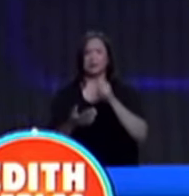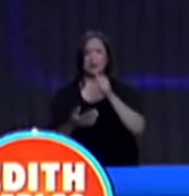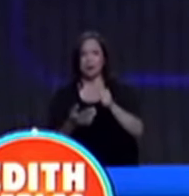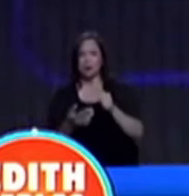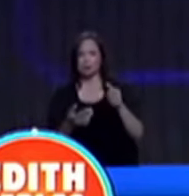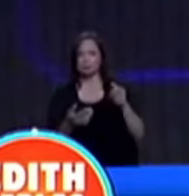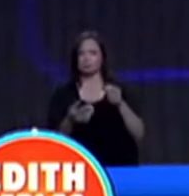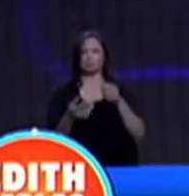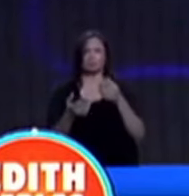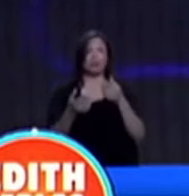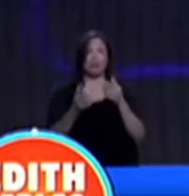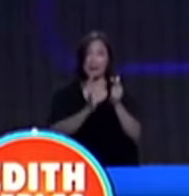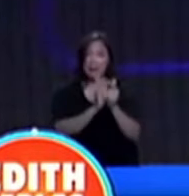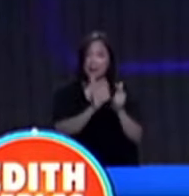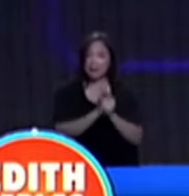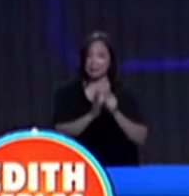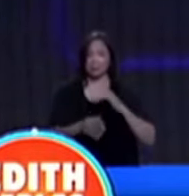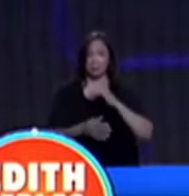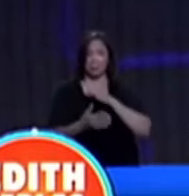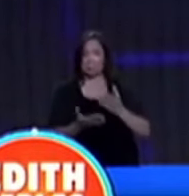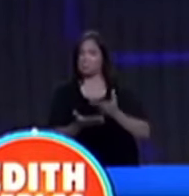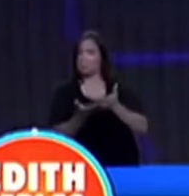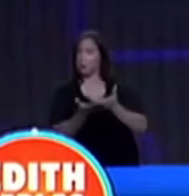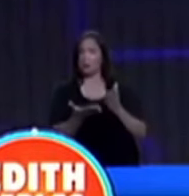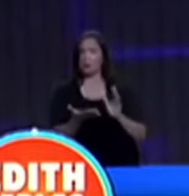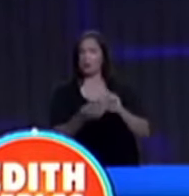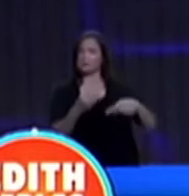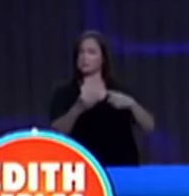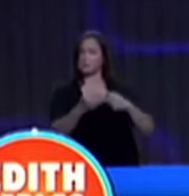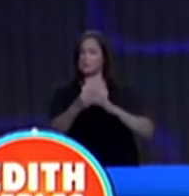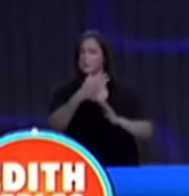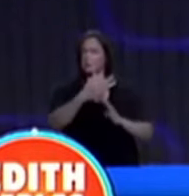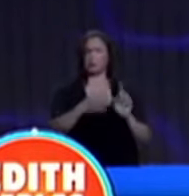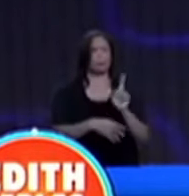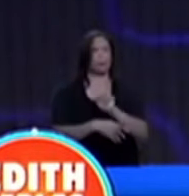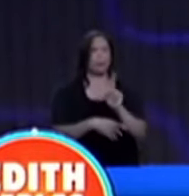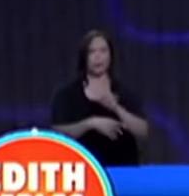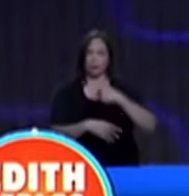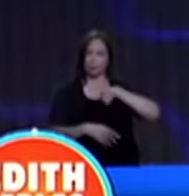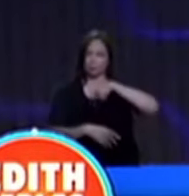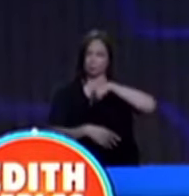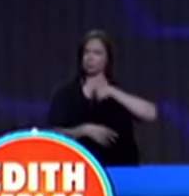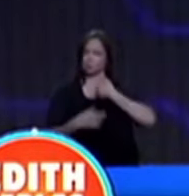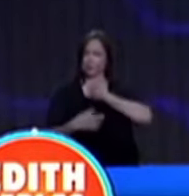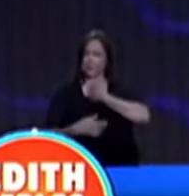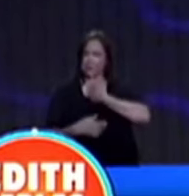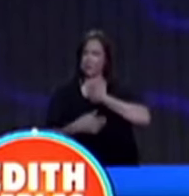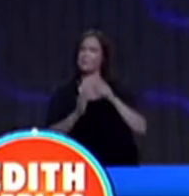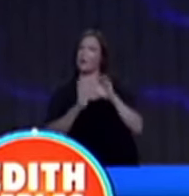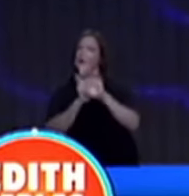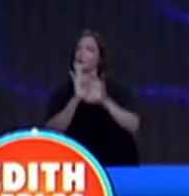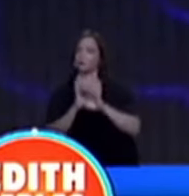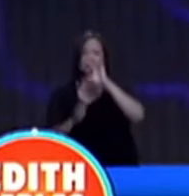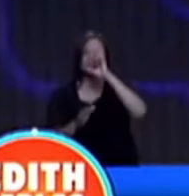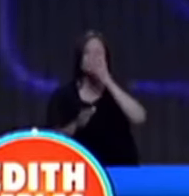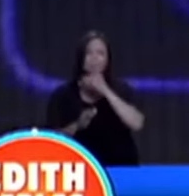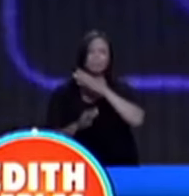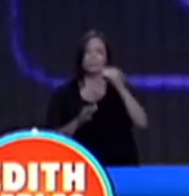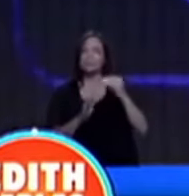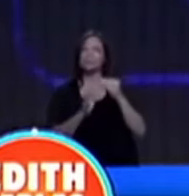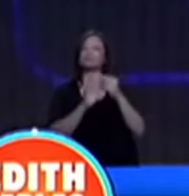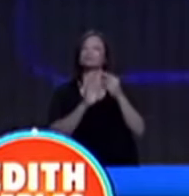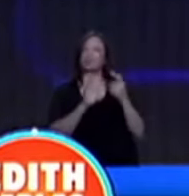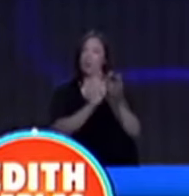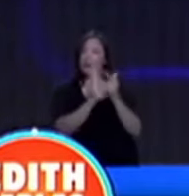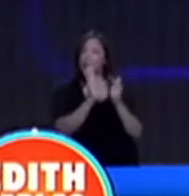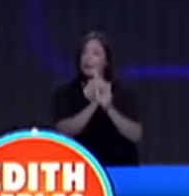ni someter ninguna ley al Congreso Nacional relativa a migración. Nosotros tenemos la Constitución de la República y su